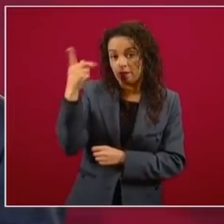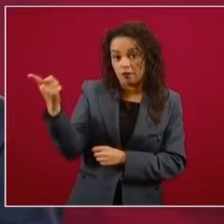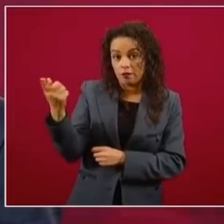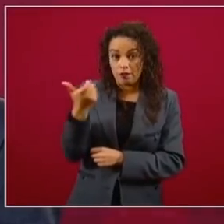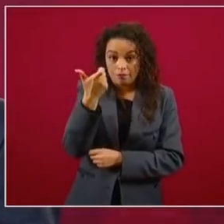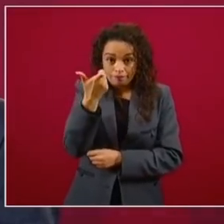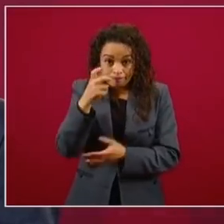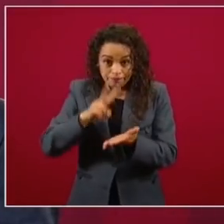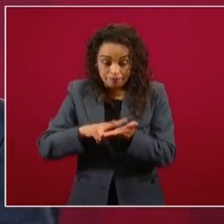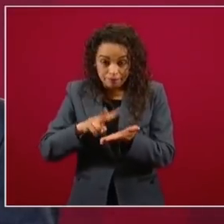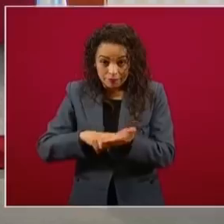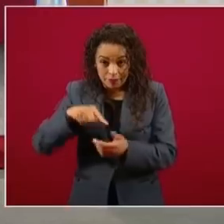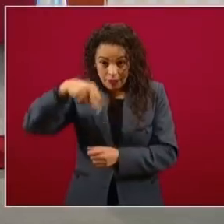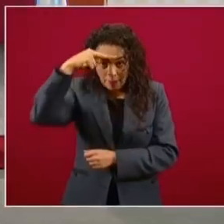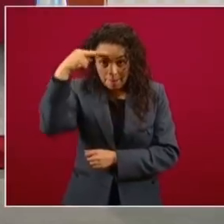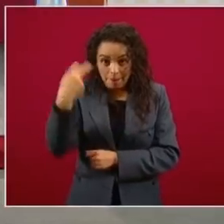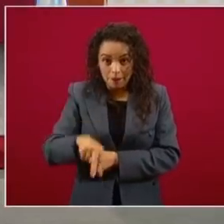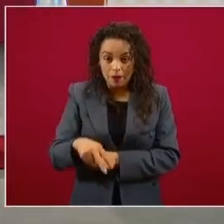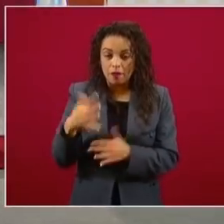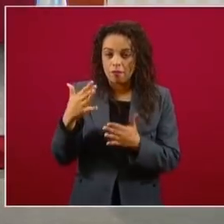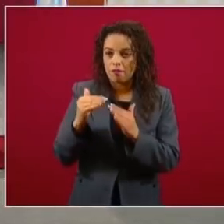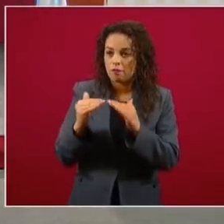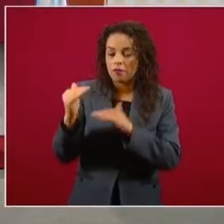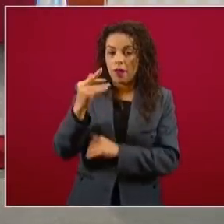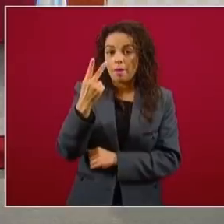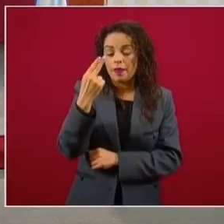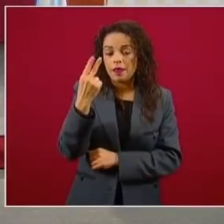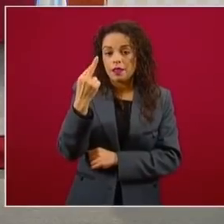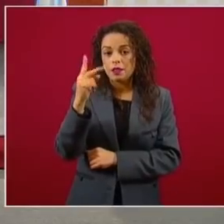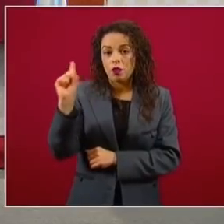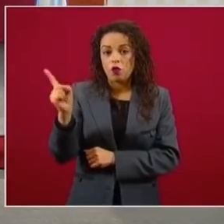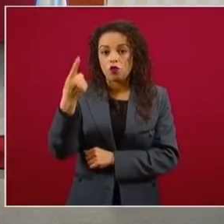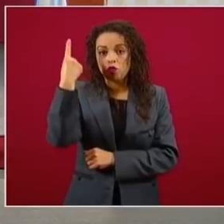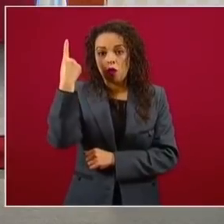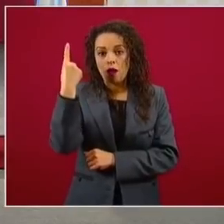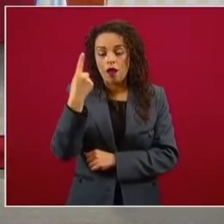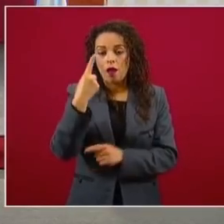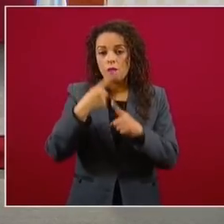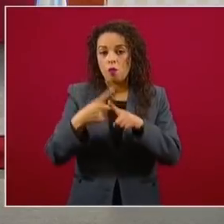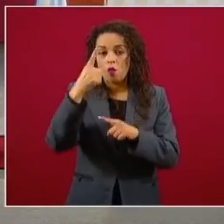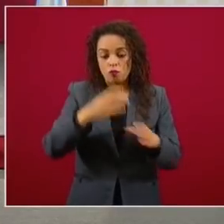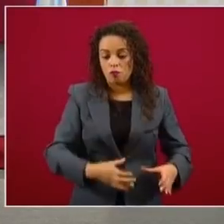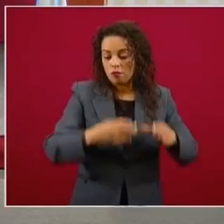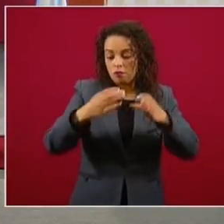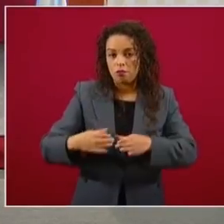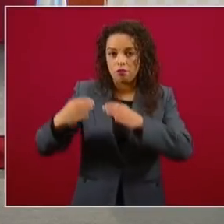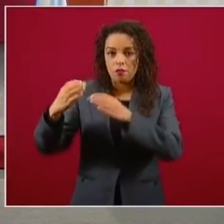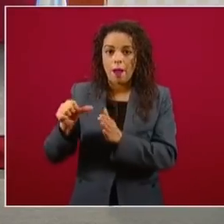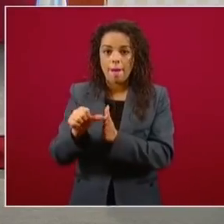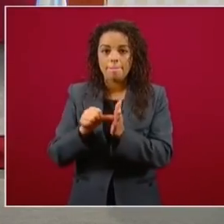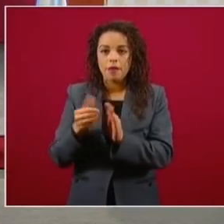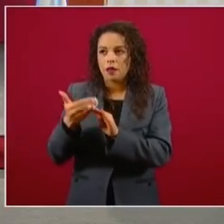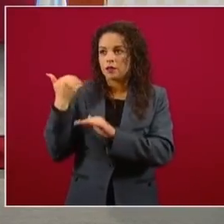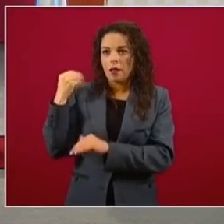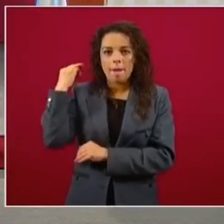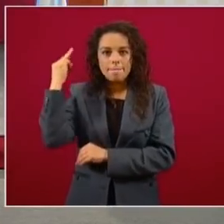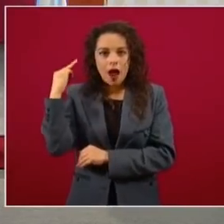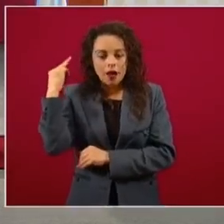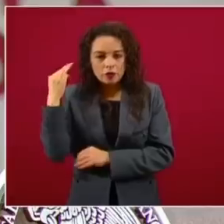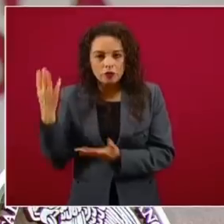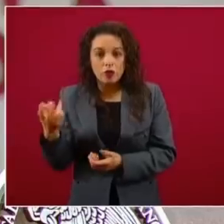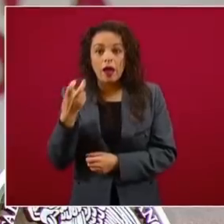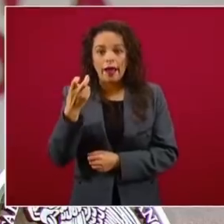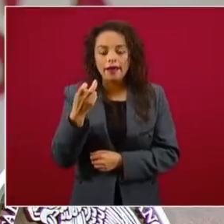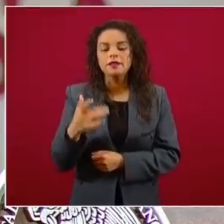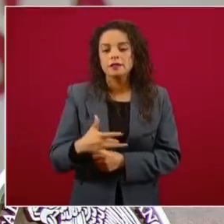tocar, a rebasar brevemente los 25 dólares por barril en marzo pasado. Desde entonces, en la medida en que todos se sienten más cómodos